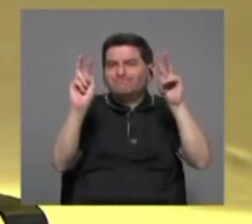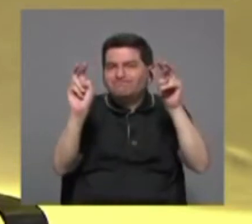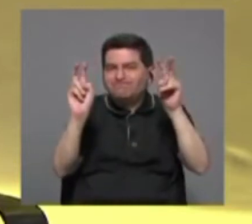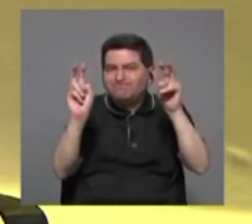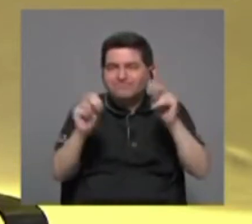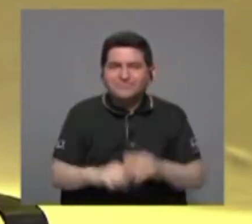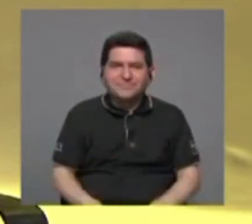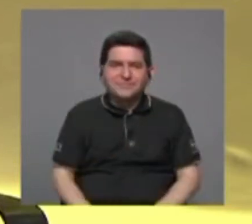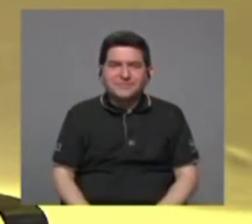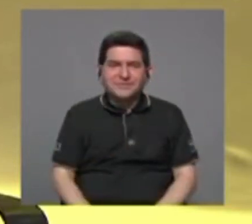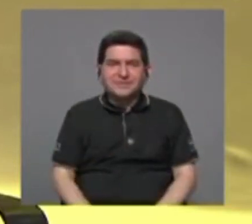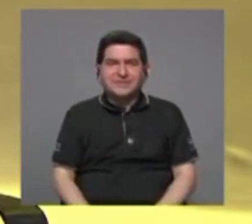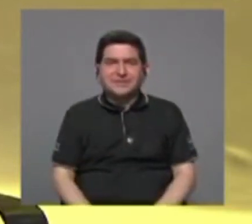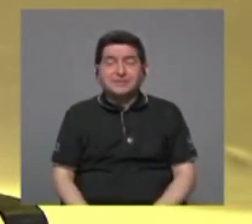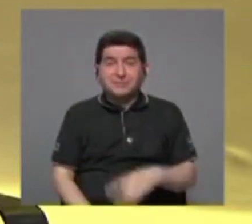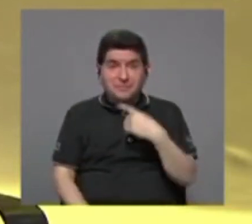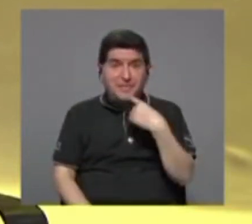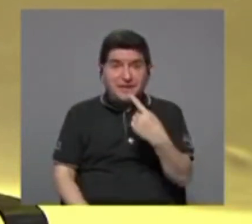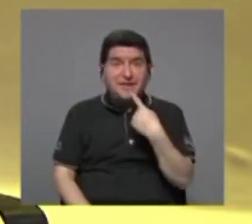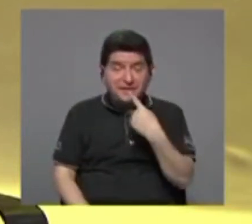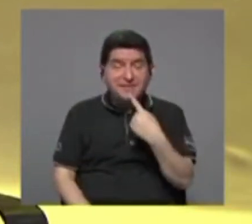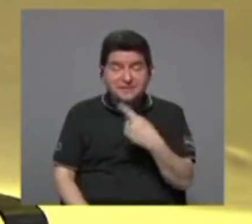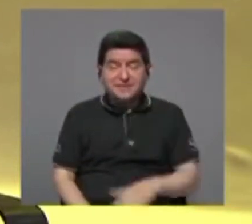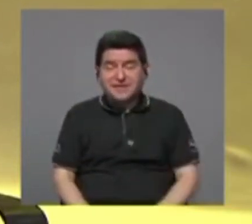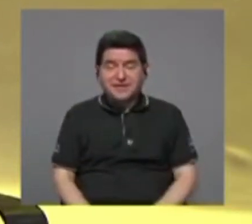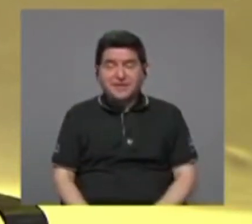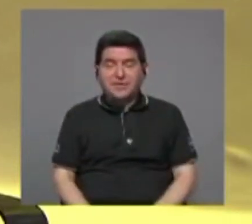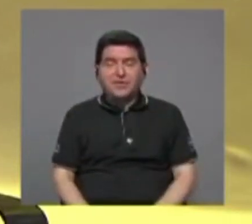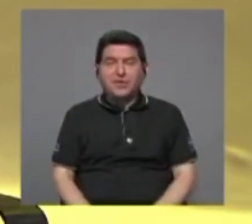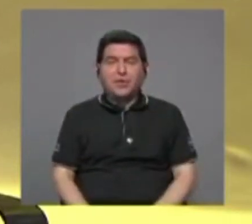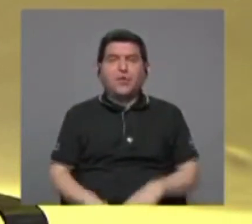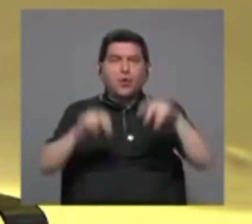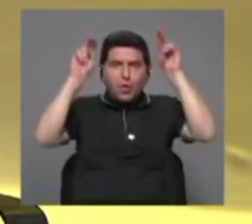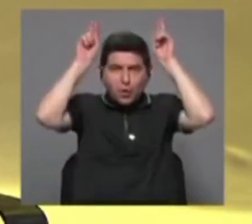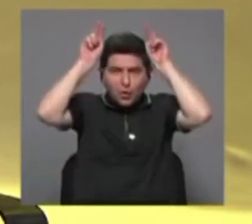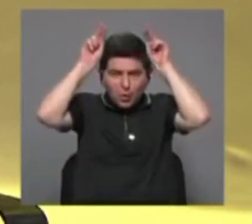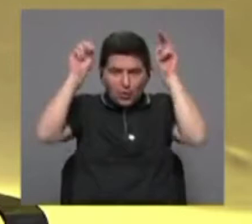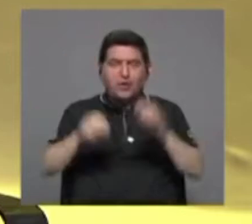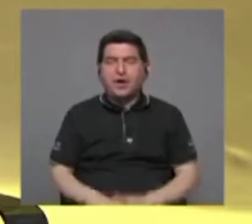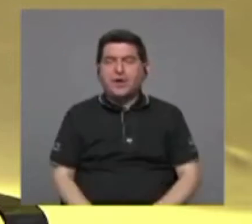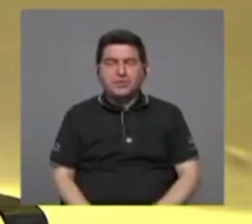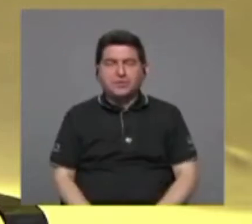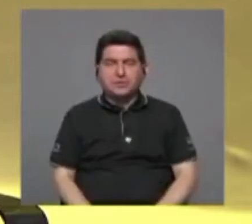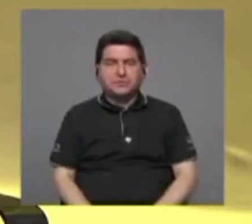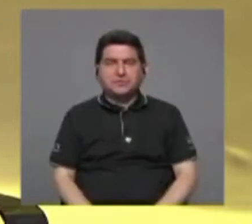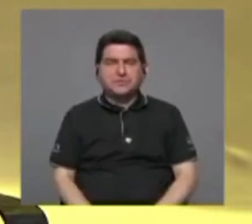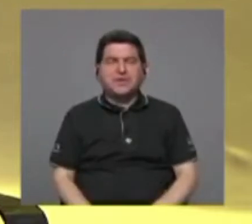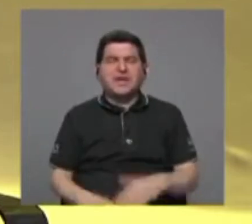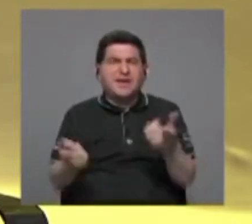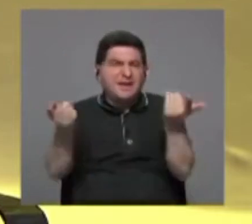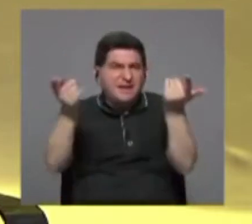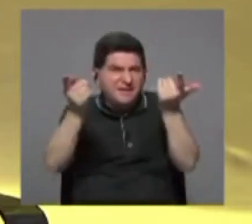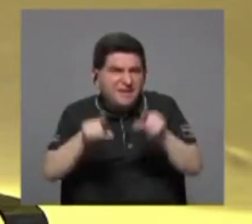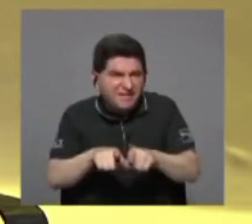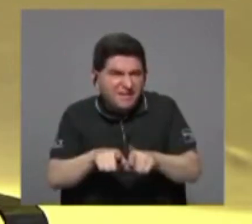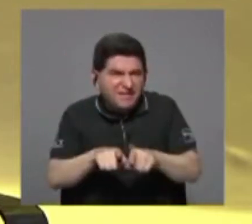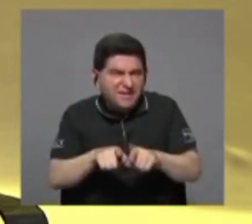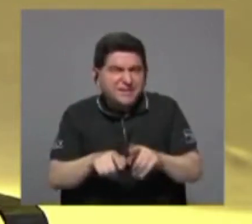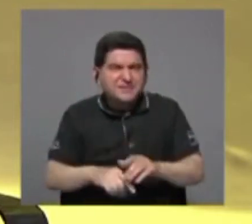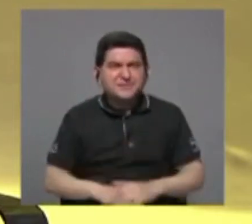y conejas, para que no se pueda decir lo que se podría decir, de